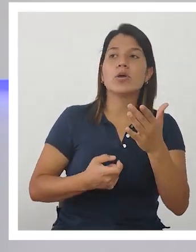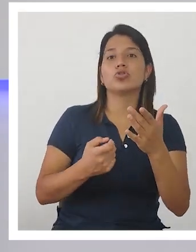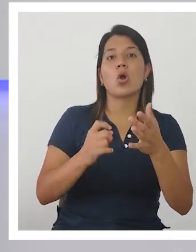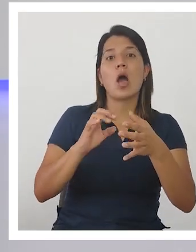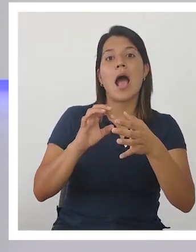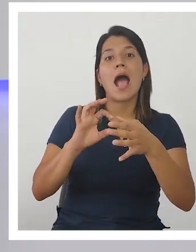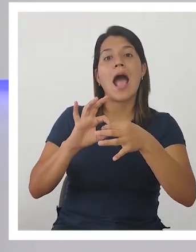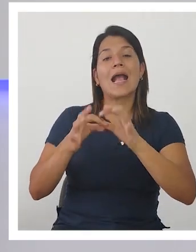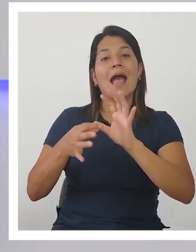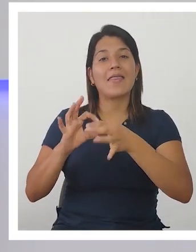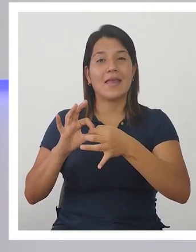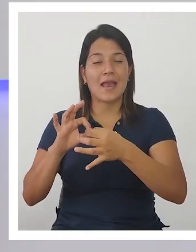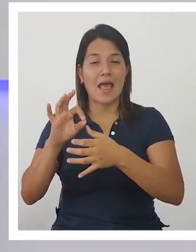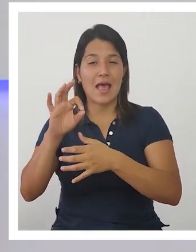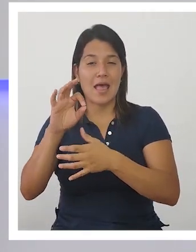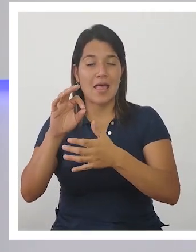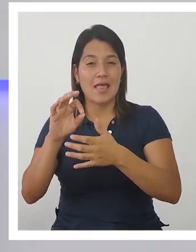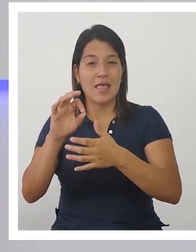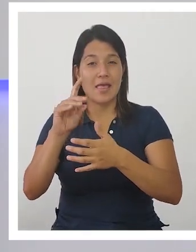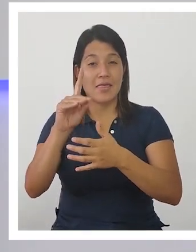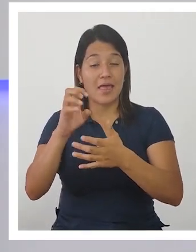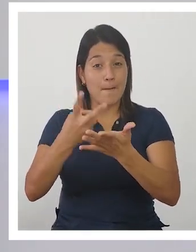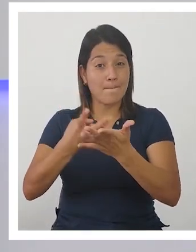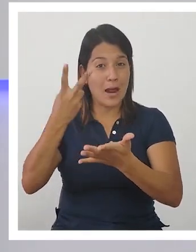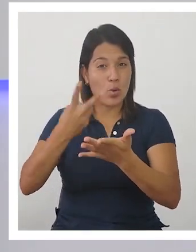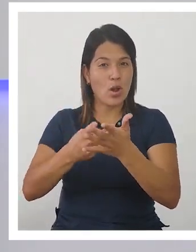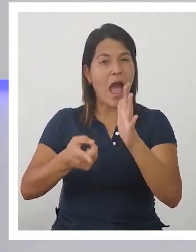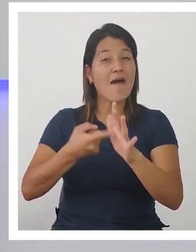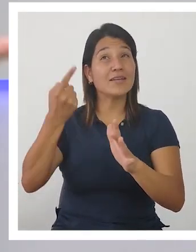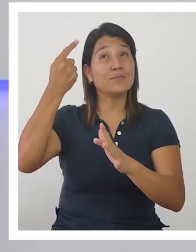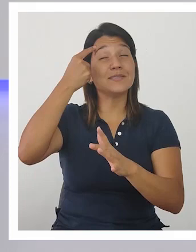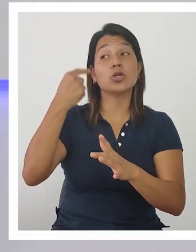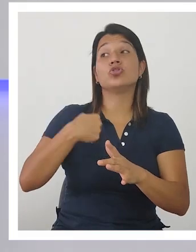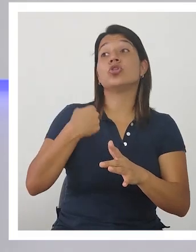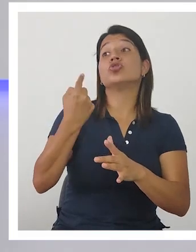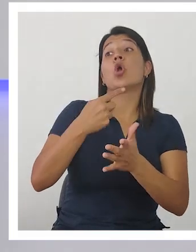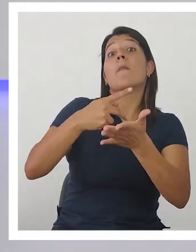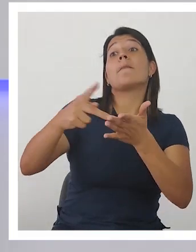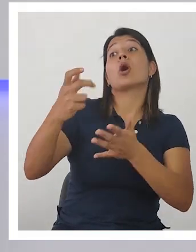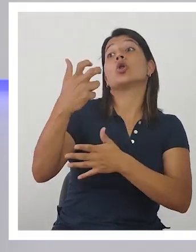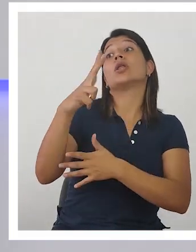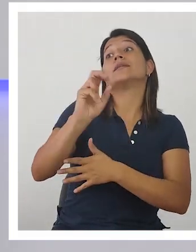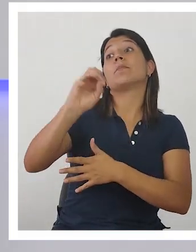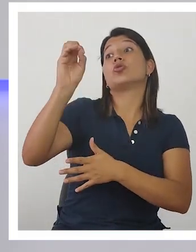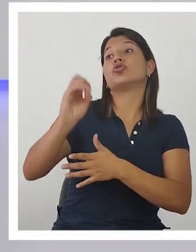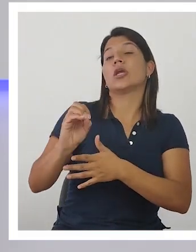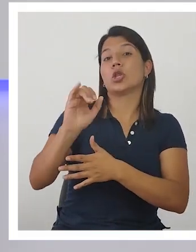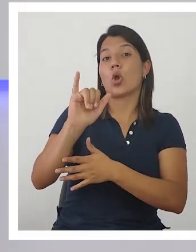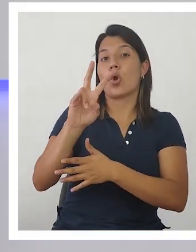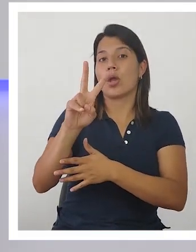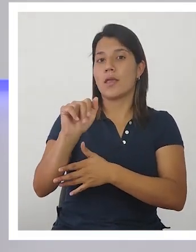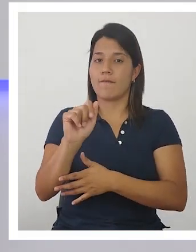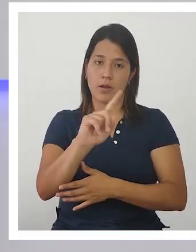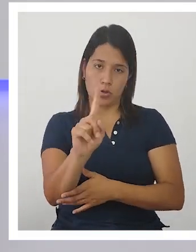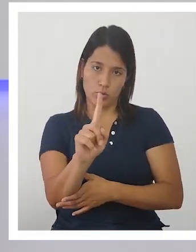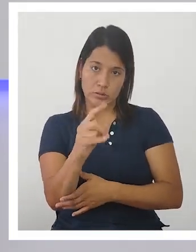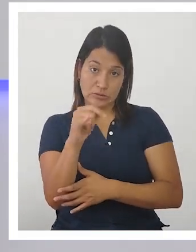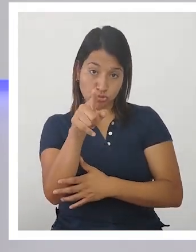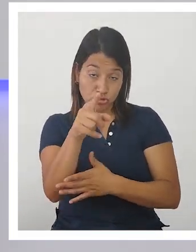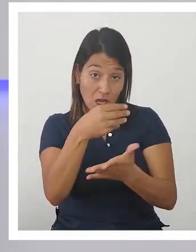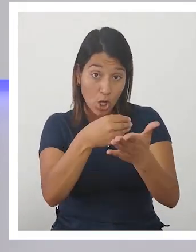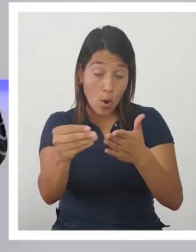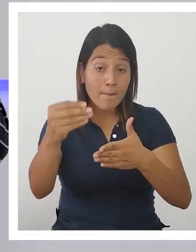Uno piensa que uno nada más paga un 13% de IVA cuando compra algo, ¿no? Resulta ser que si usted va a comprar carne,